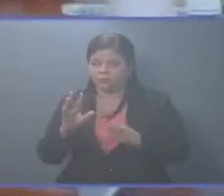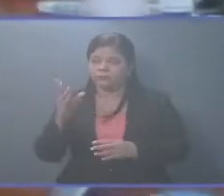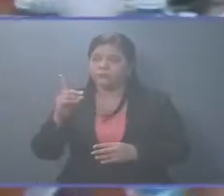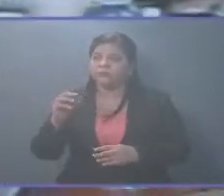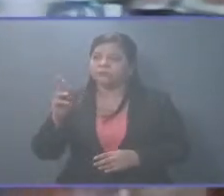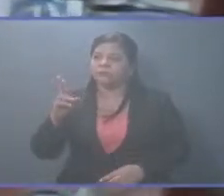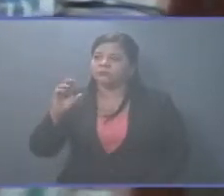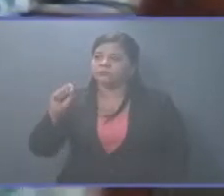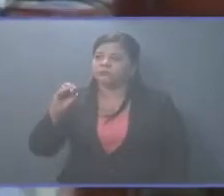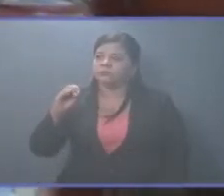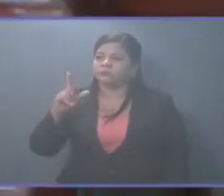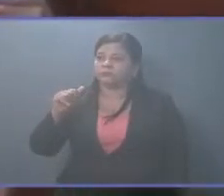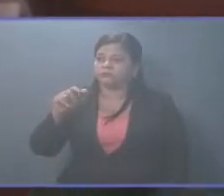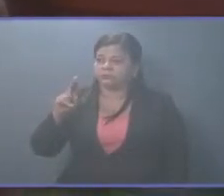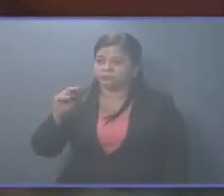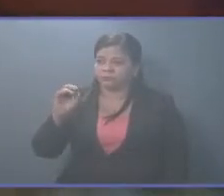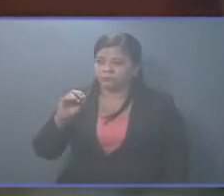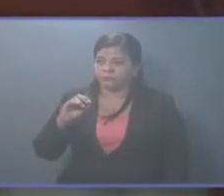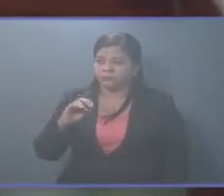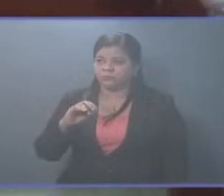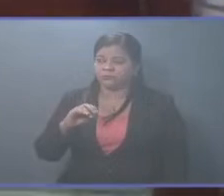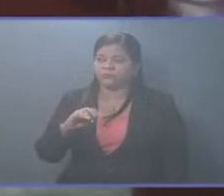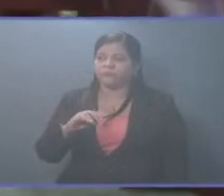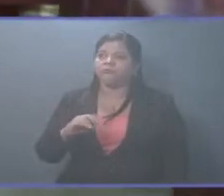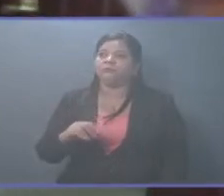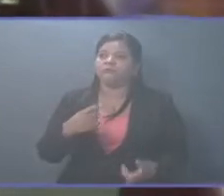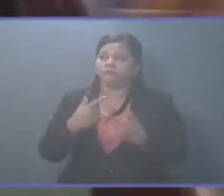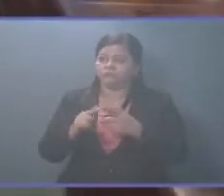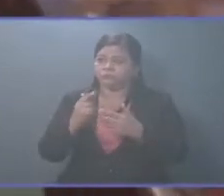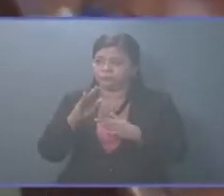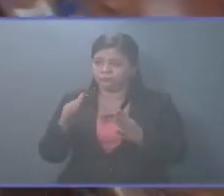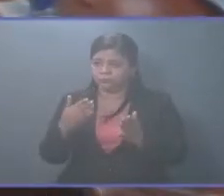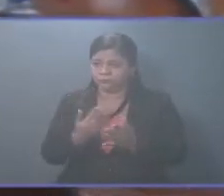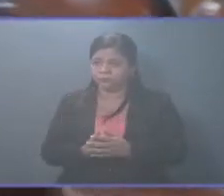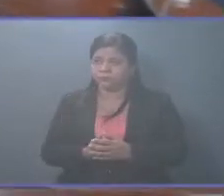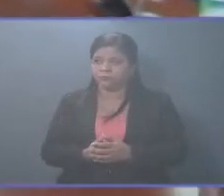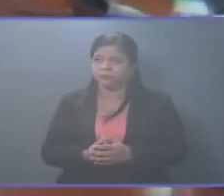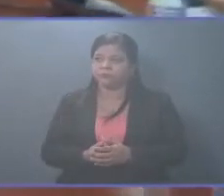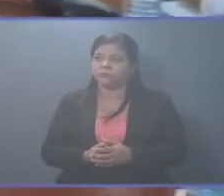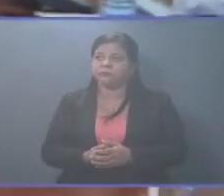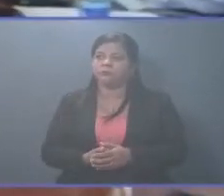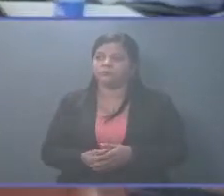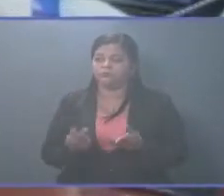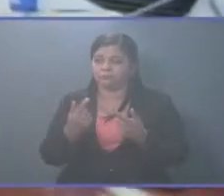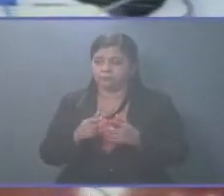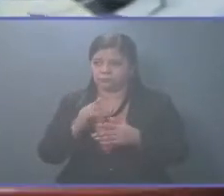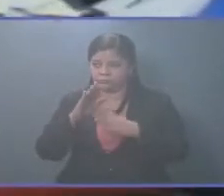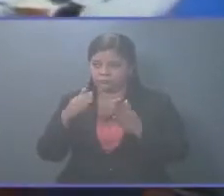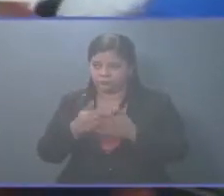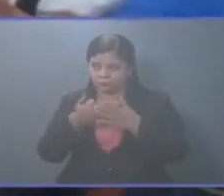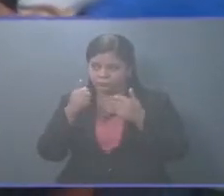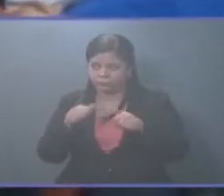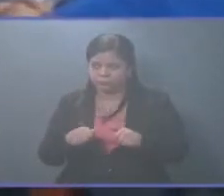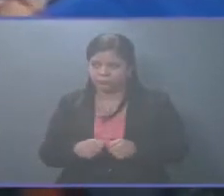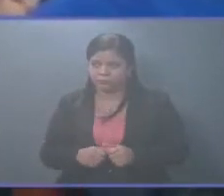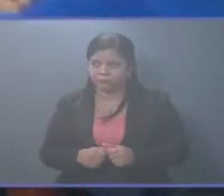Solano. Bueno, tratando también de ampliar a lo que ha dicho el doctor,